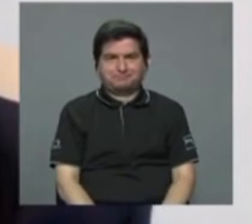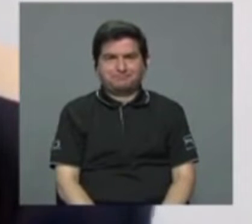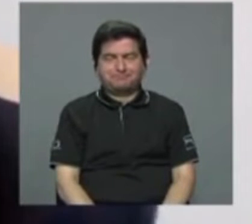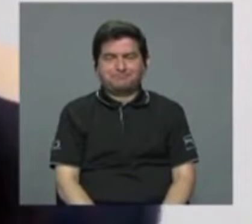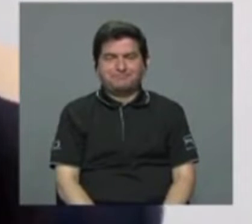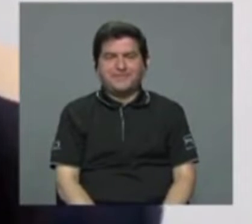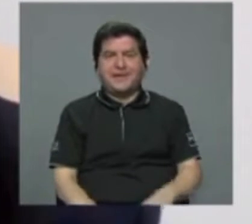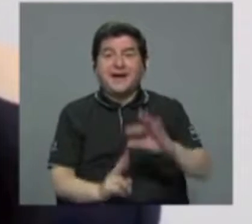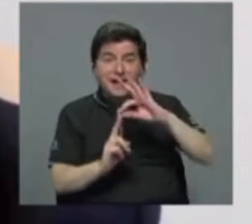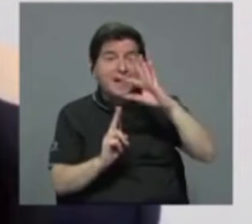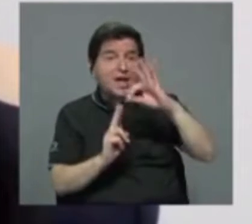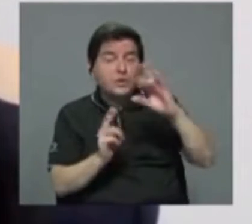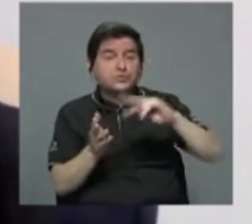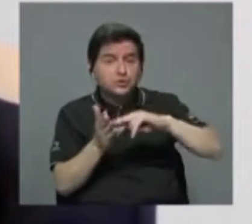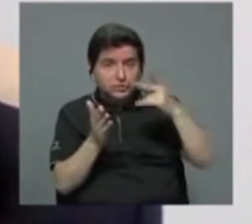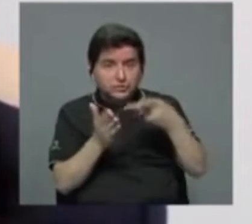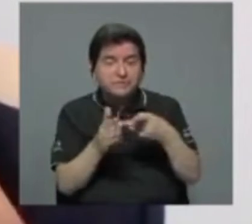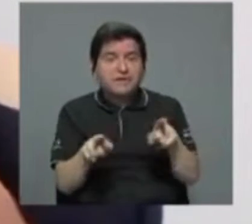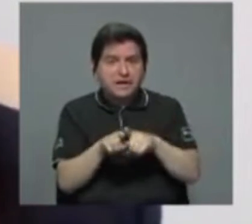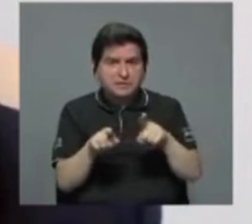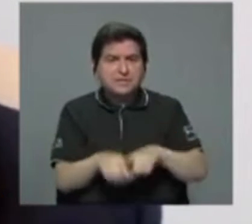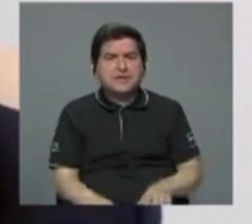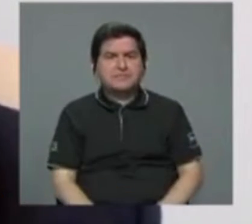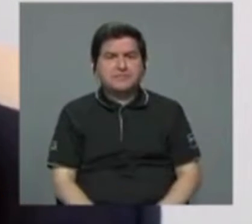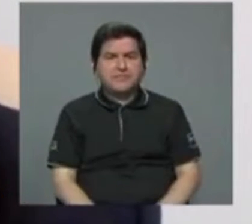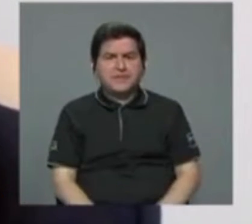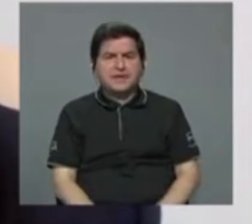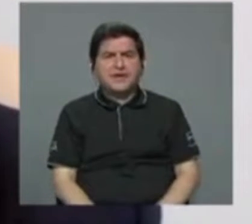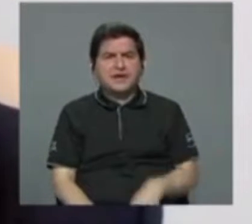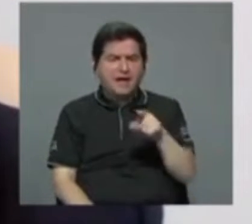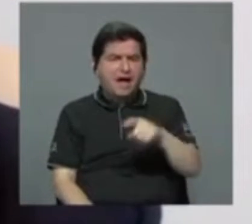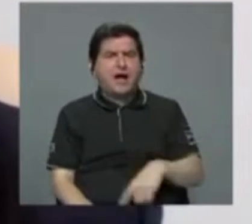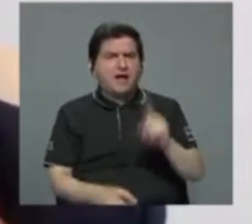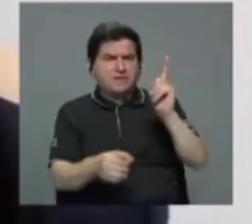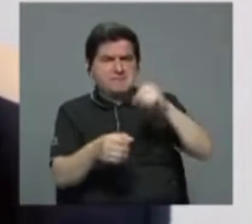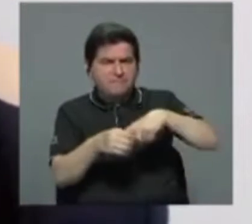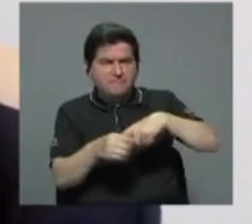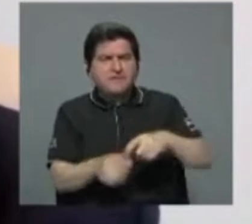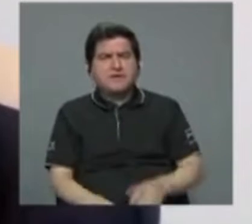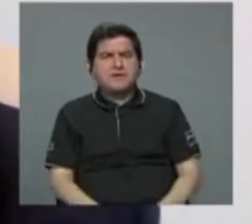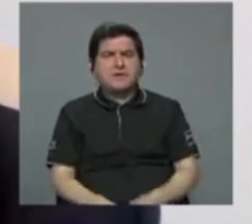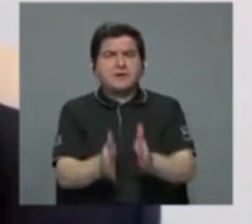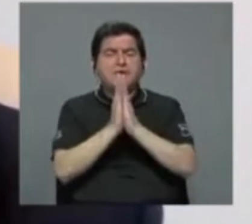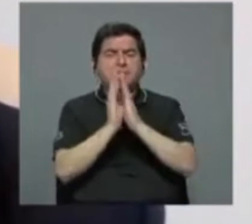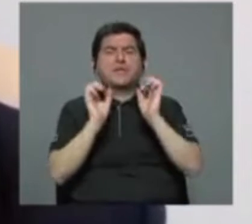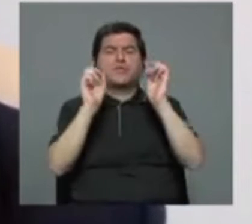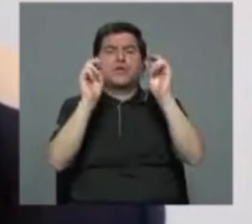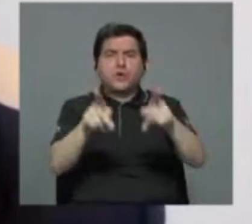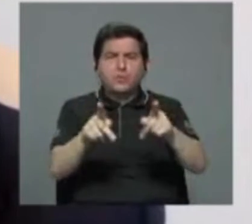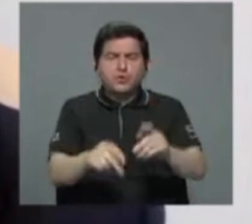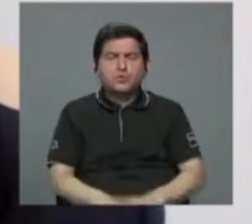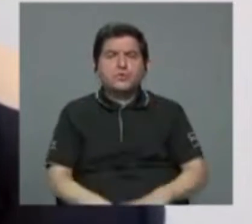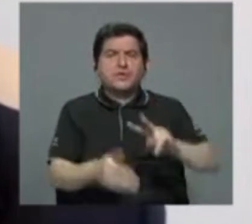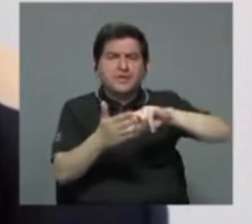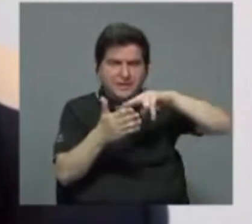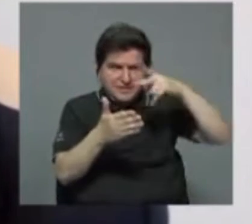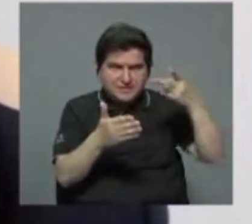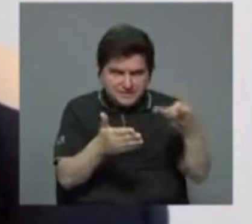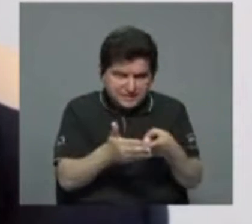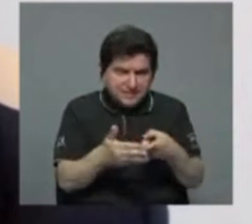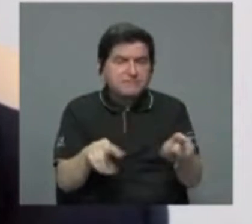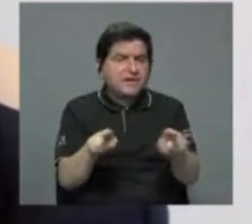optar significaba apuntarse, optar significaba pedir campo, optar significaba